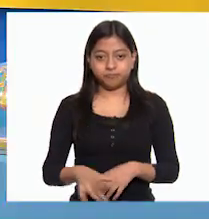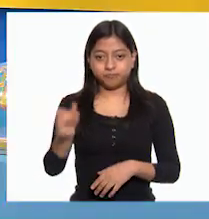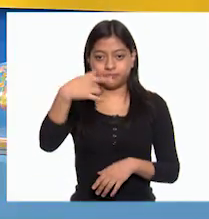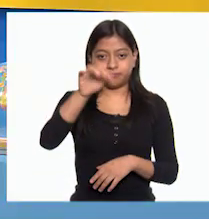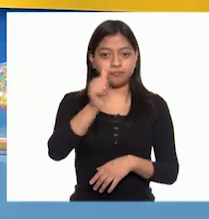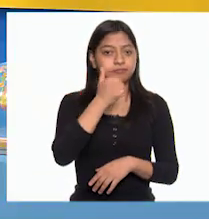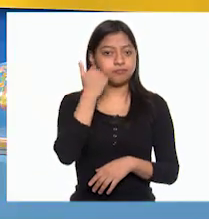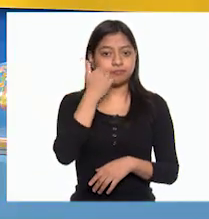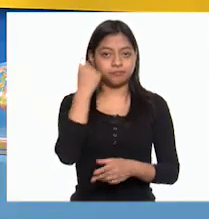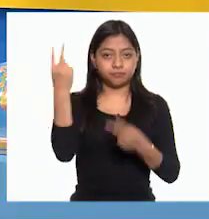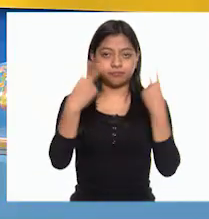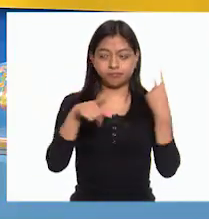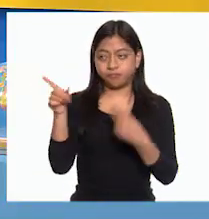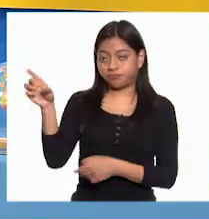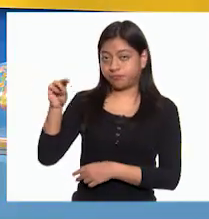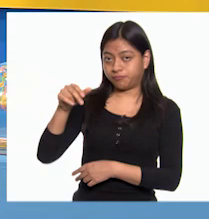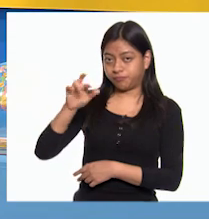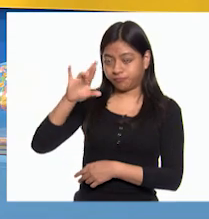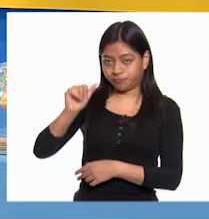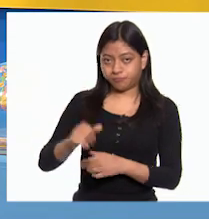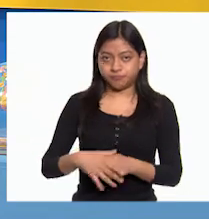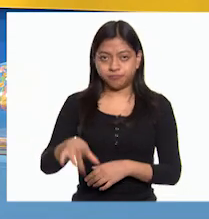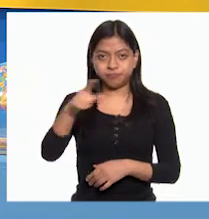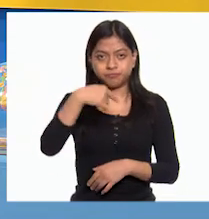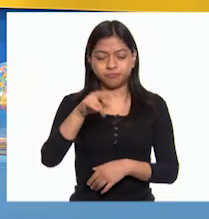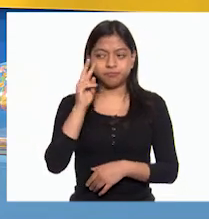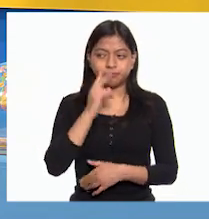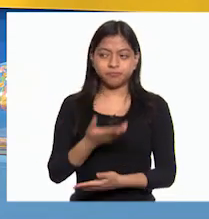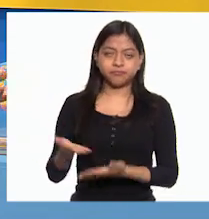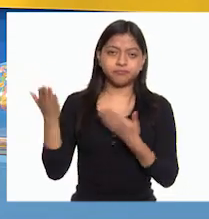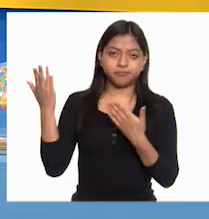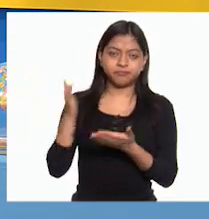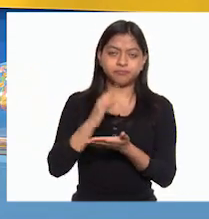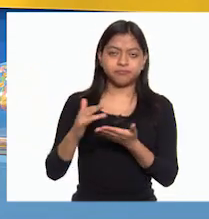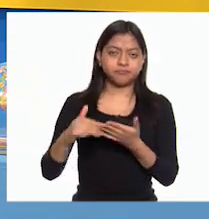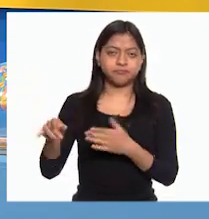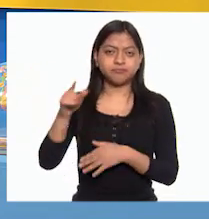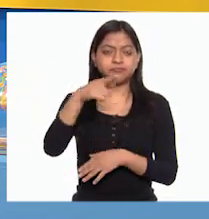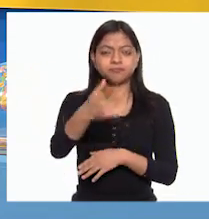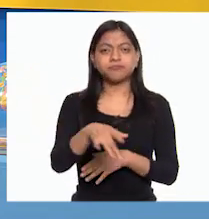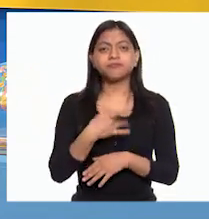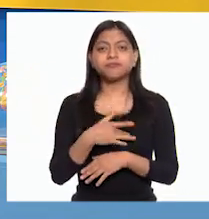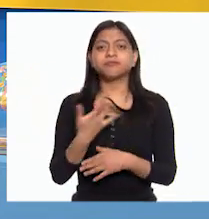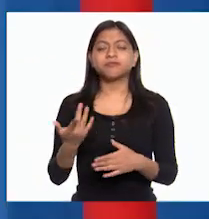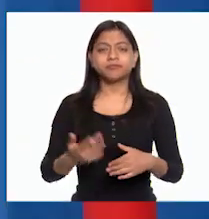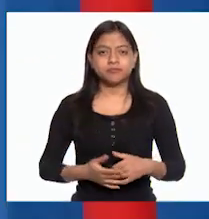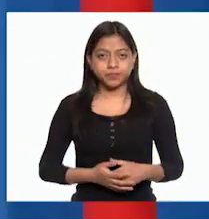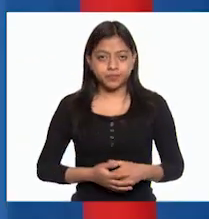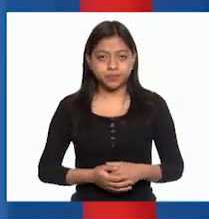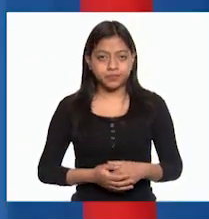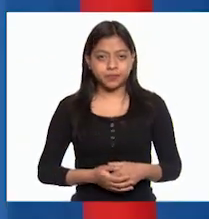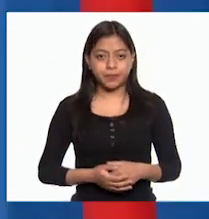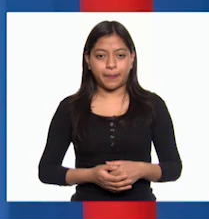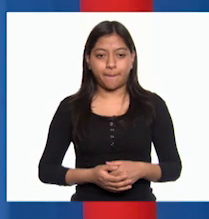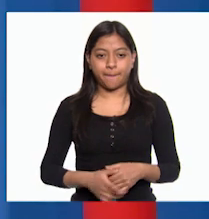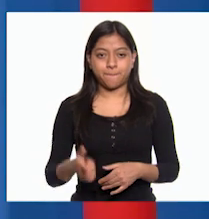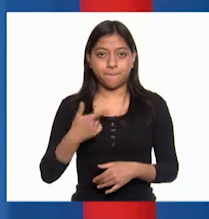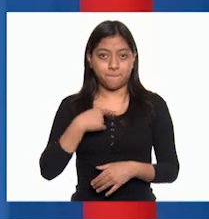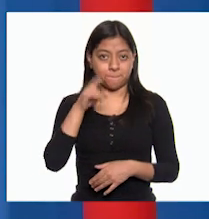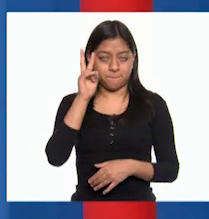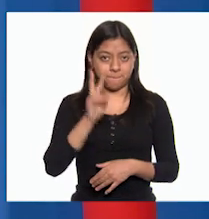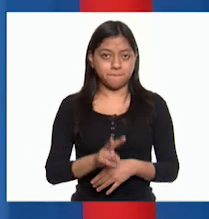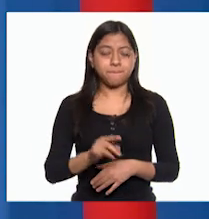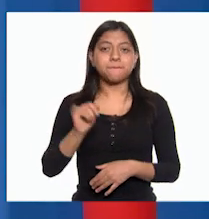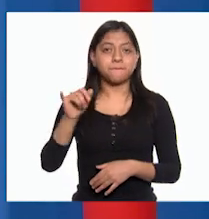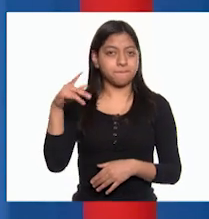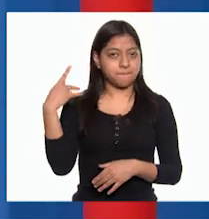Estudiantes en casa, María, ¿qué piensan sobre el breve texto que les acabo de leer? Pues Gaby, yo la verdad